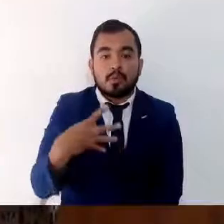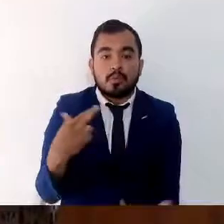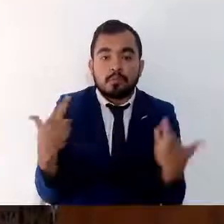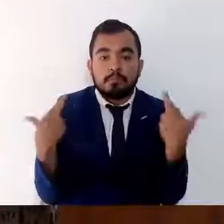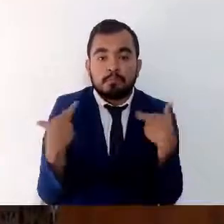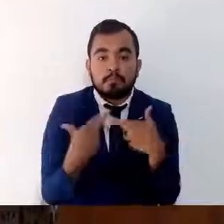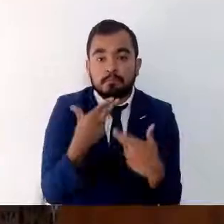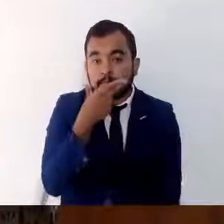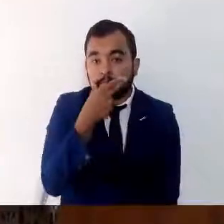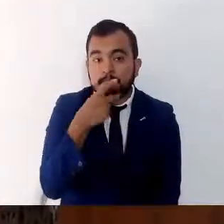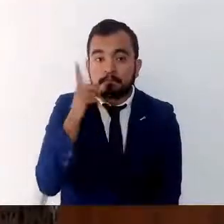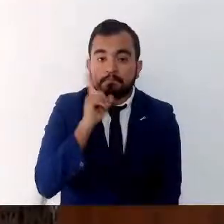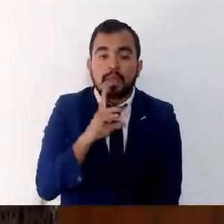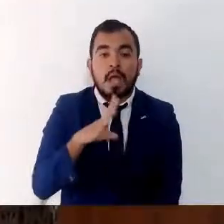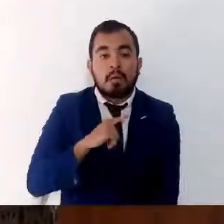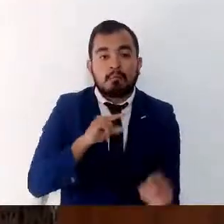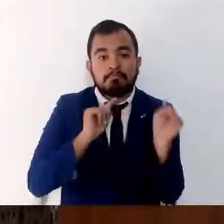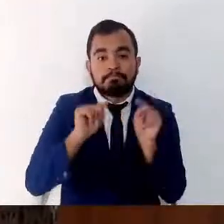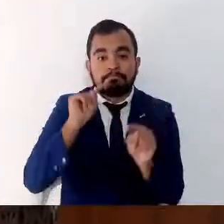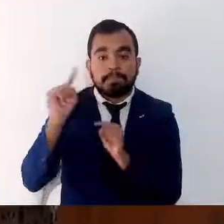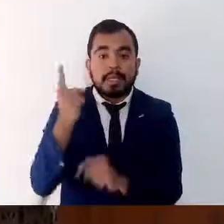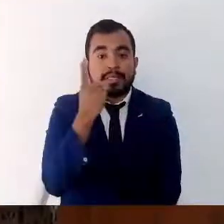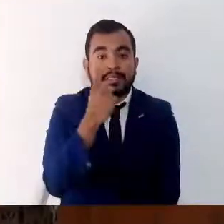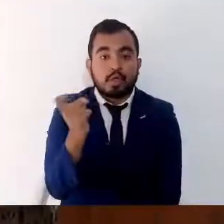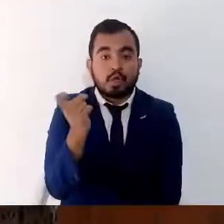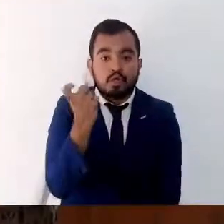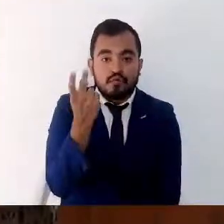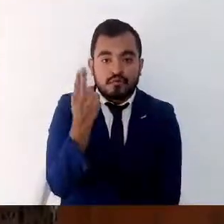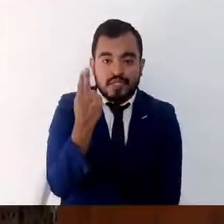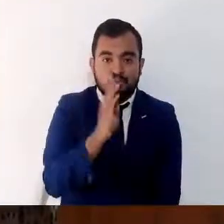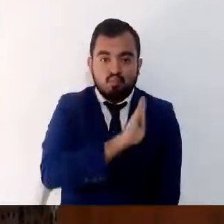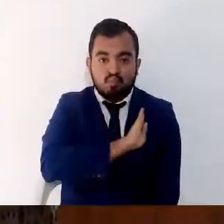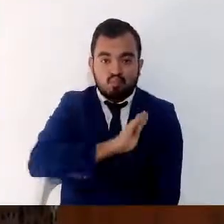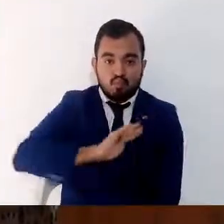los 125 municipios. La información y las